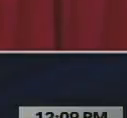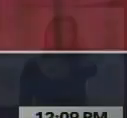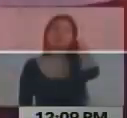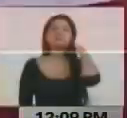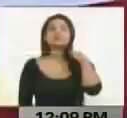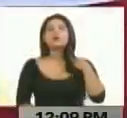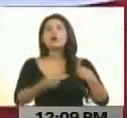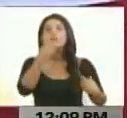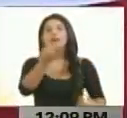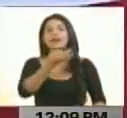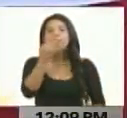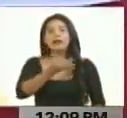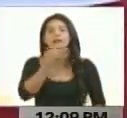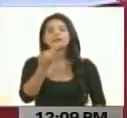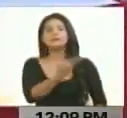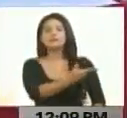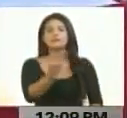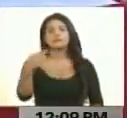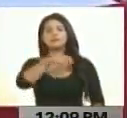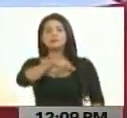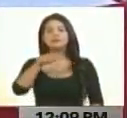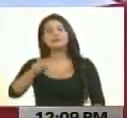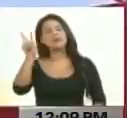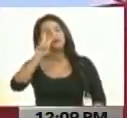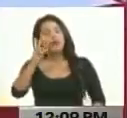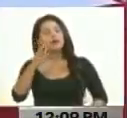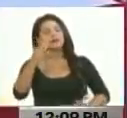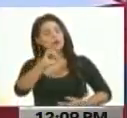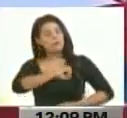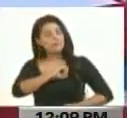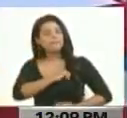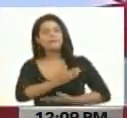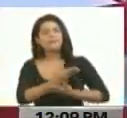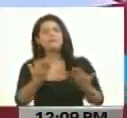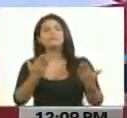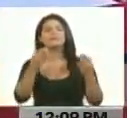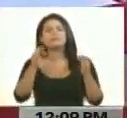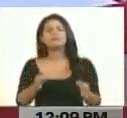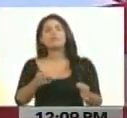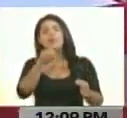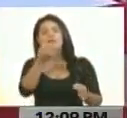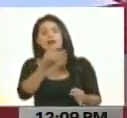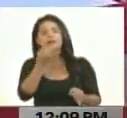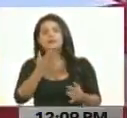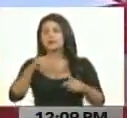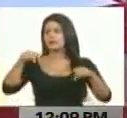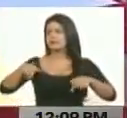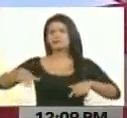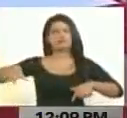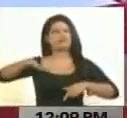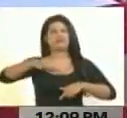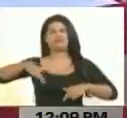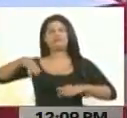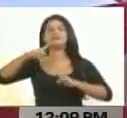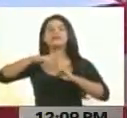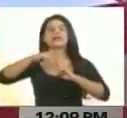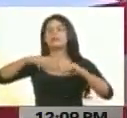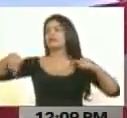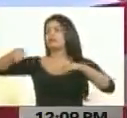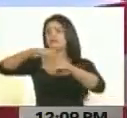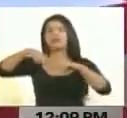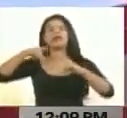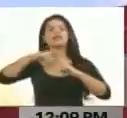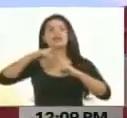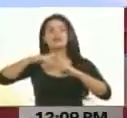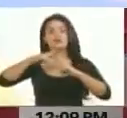Buenas tardes, camaradas compatriotas, venezolanos todos. Nos encontramos hoy aquí en el estado Táchira, en el municipio García